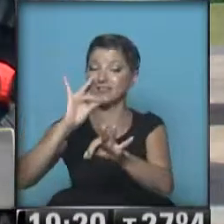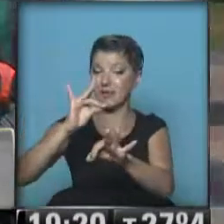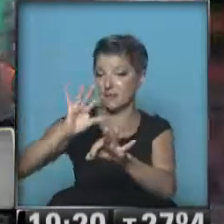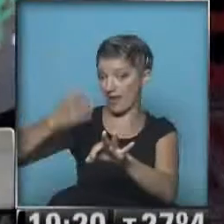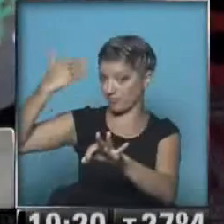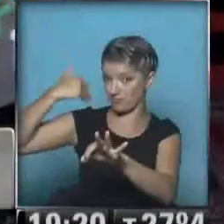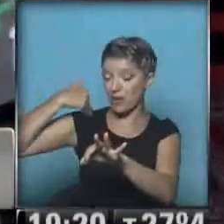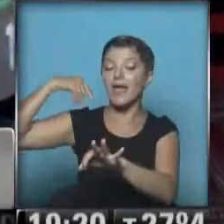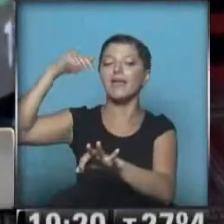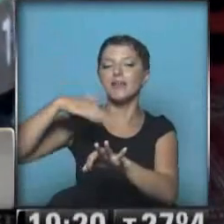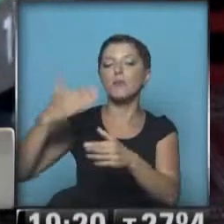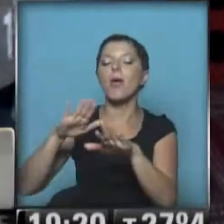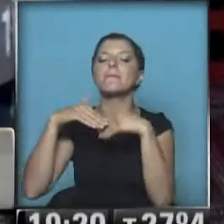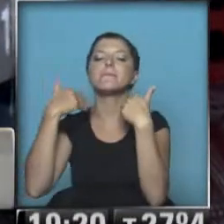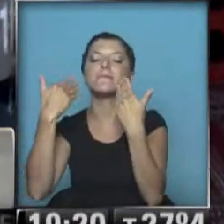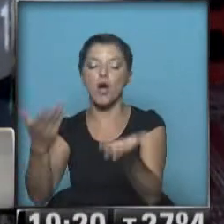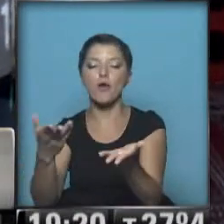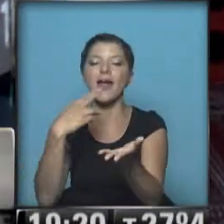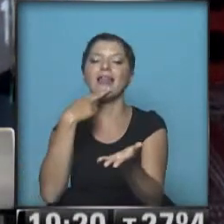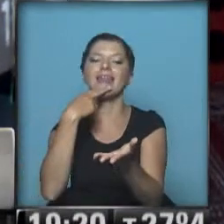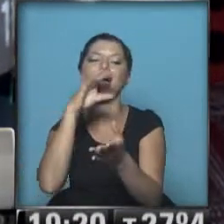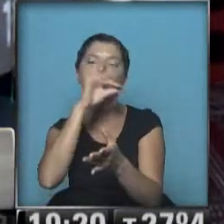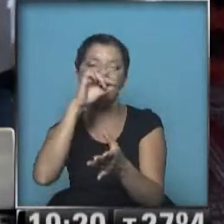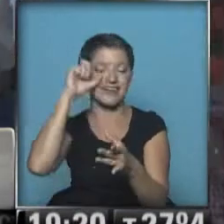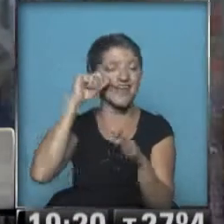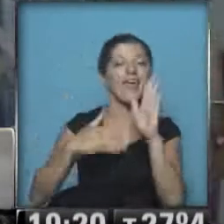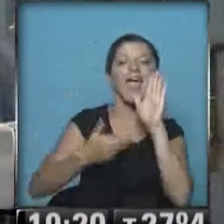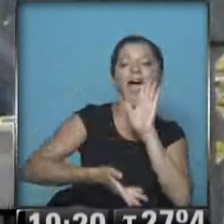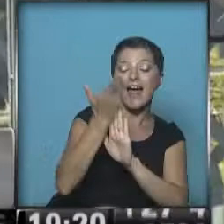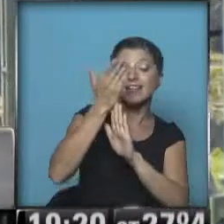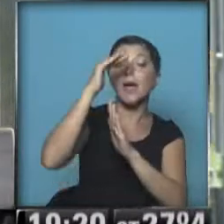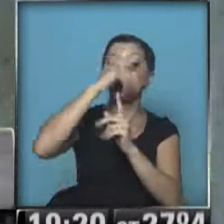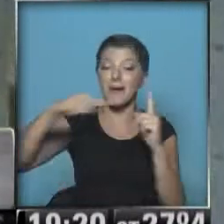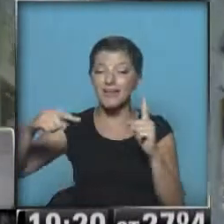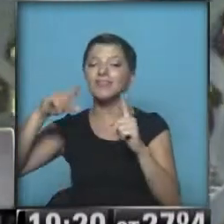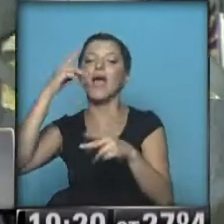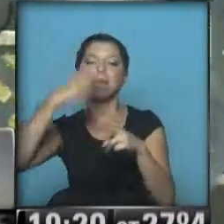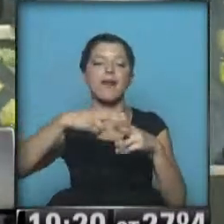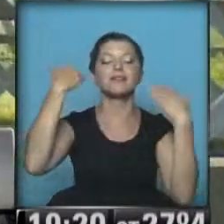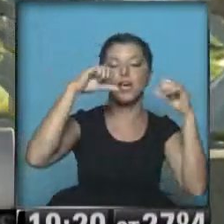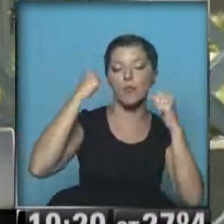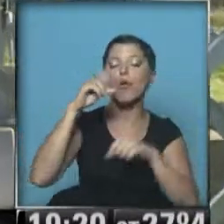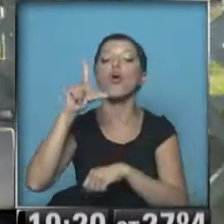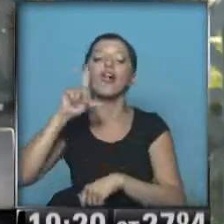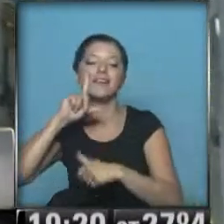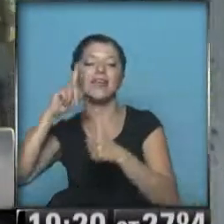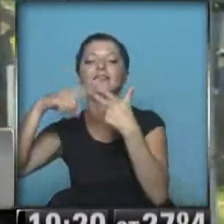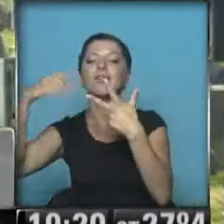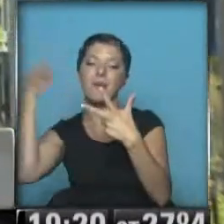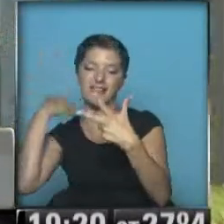pasado y que permitirá mejorar la red de alta y media tensión de Mataderos, Parque Chacabuco y Liniers. Se estima que